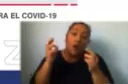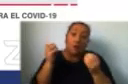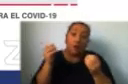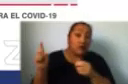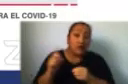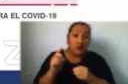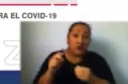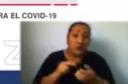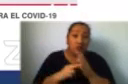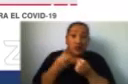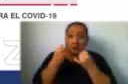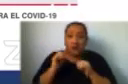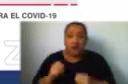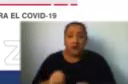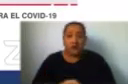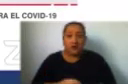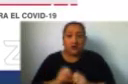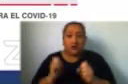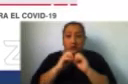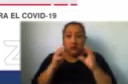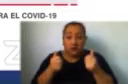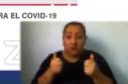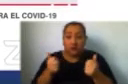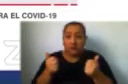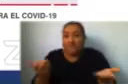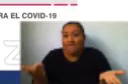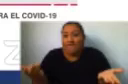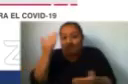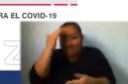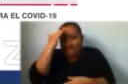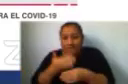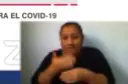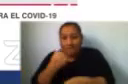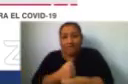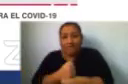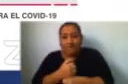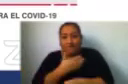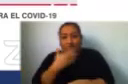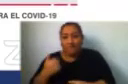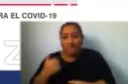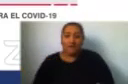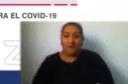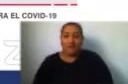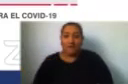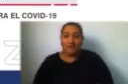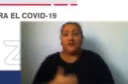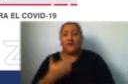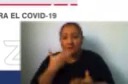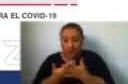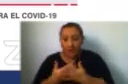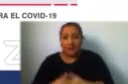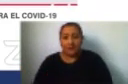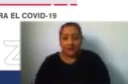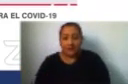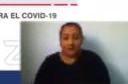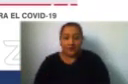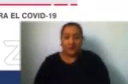una información clara y oportuna no se van a tomar las mejores decisiones. Muchas gracias.